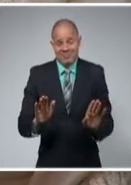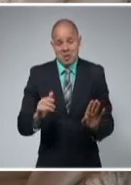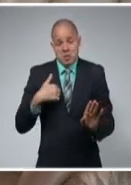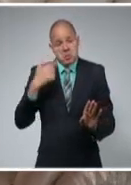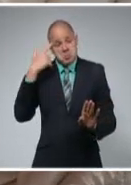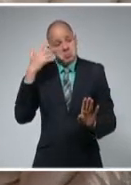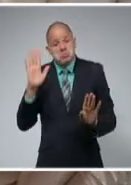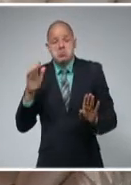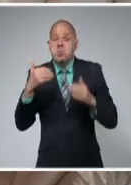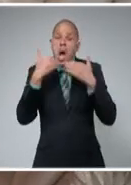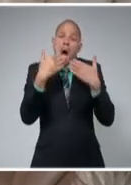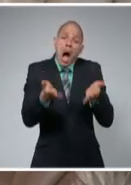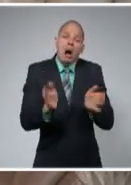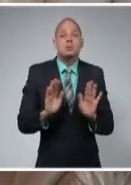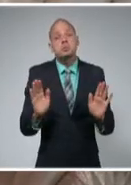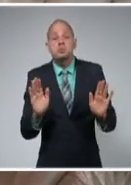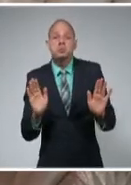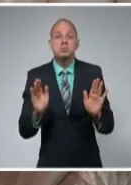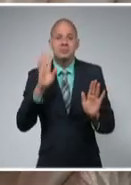escuchó, que tu trabajo,